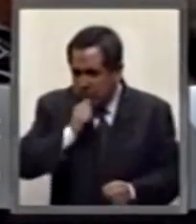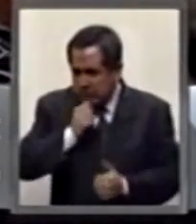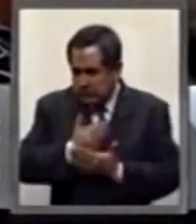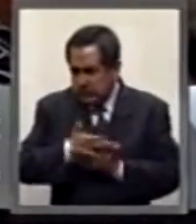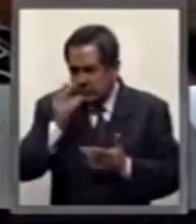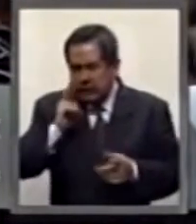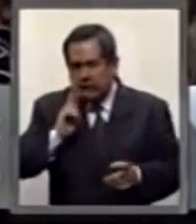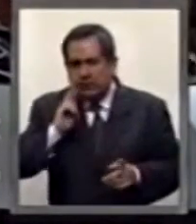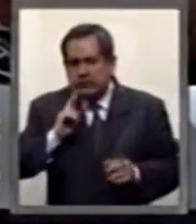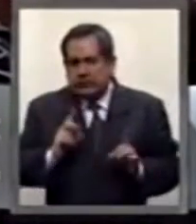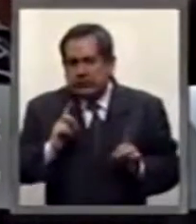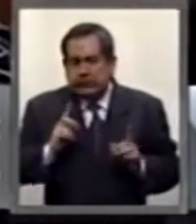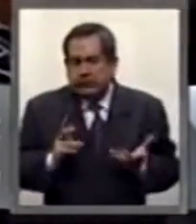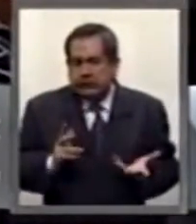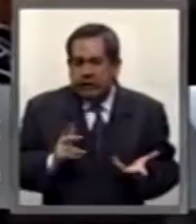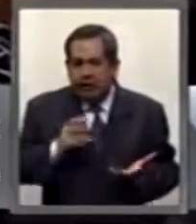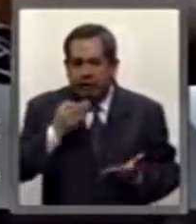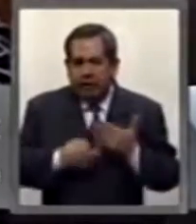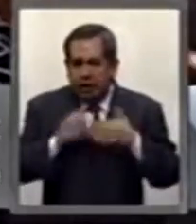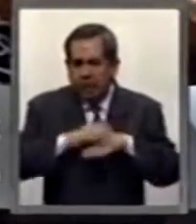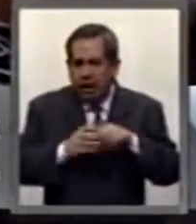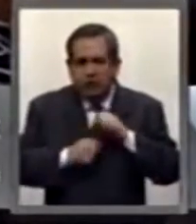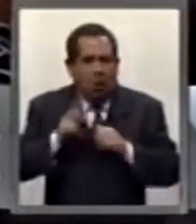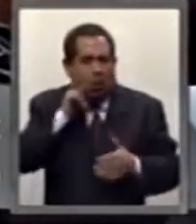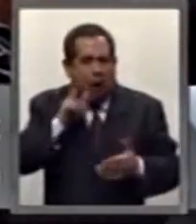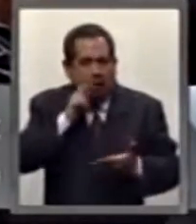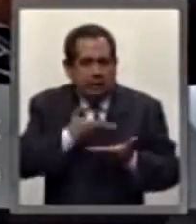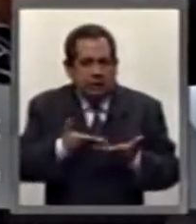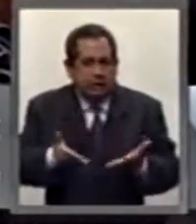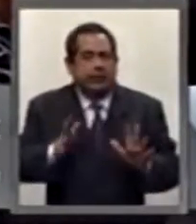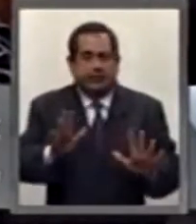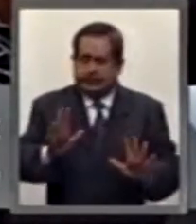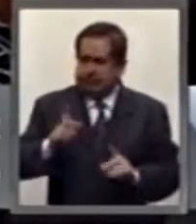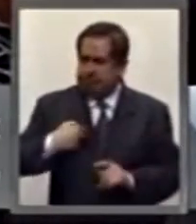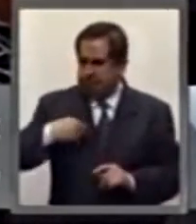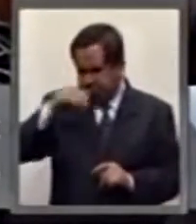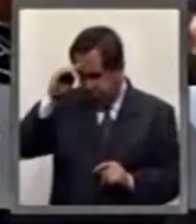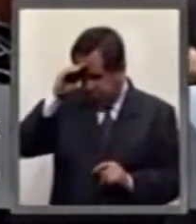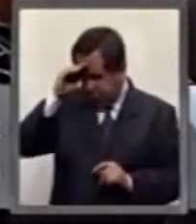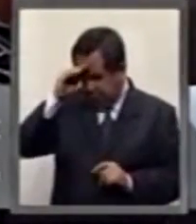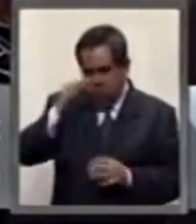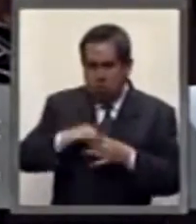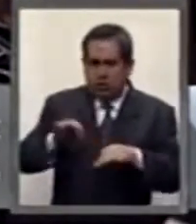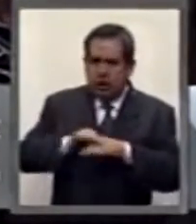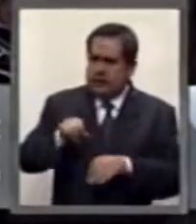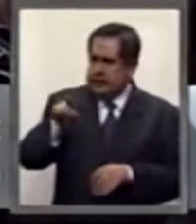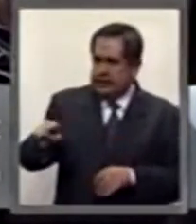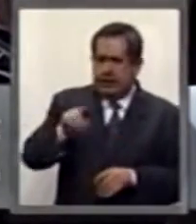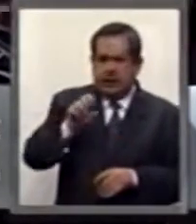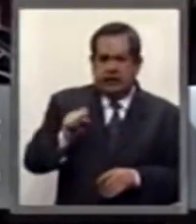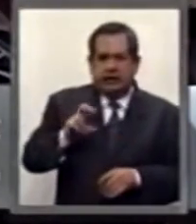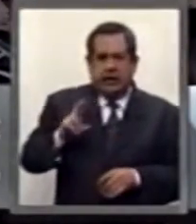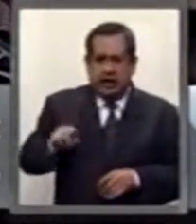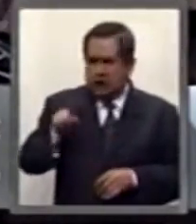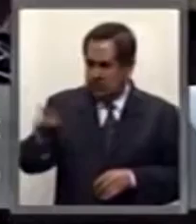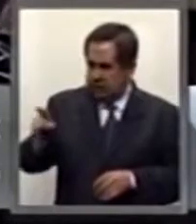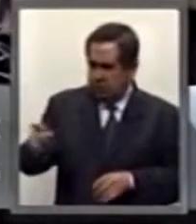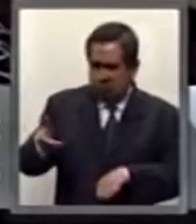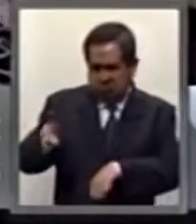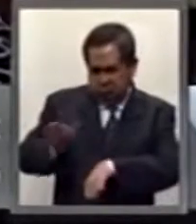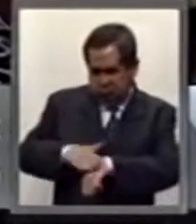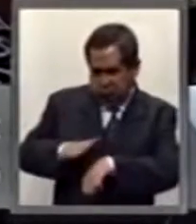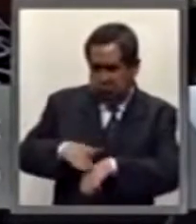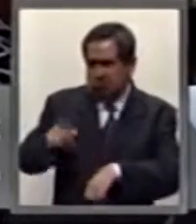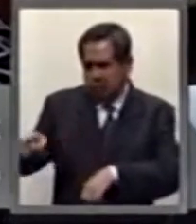tampoco tendríamos los elementos suficientes, sí consideramos conveniente que la Secretaría de Relaciones Exteriores, en el